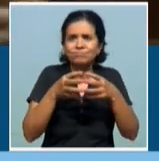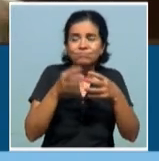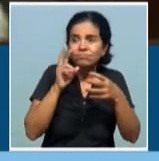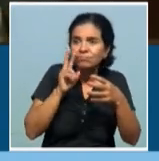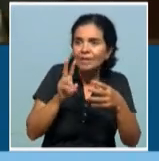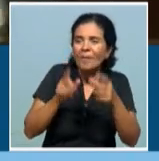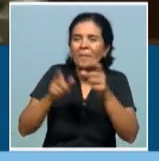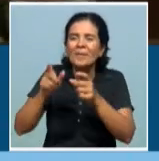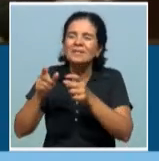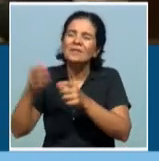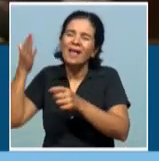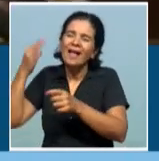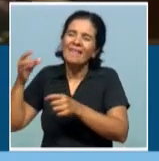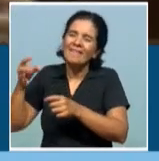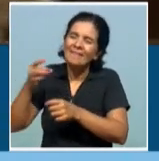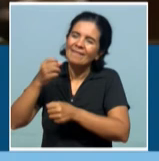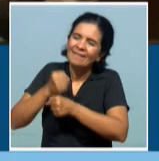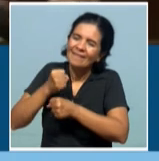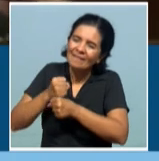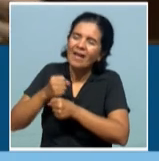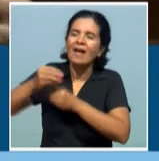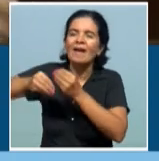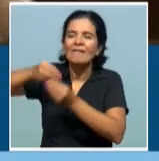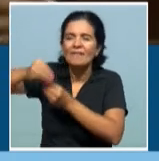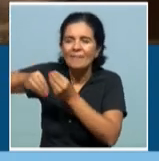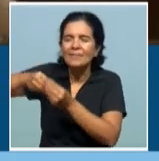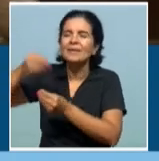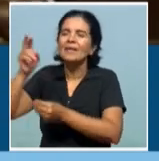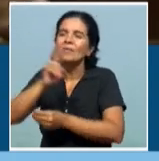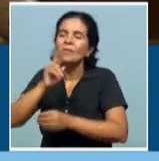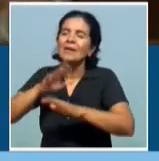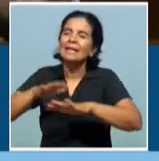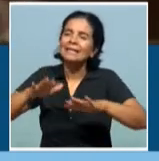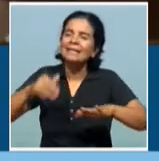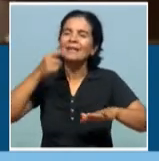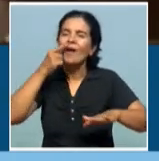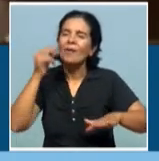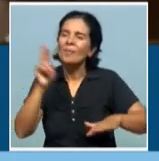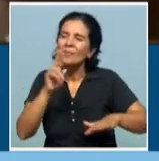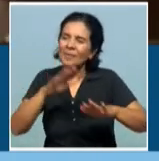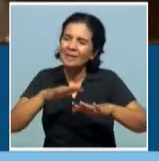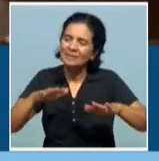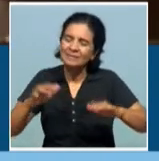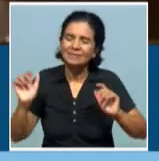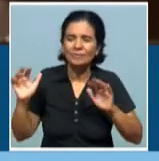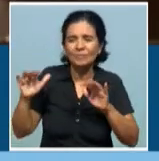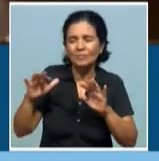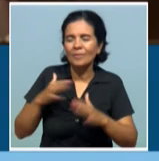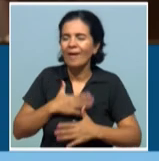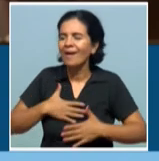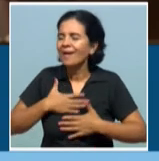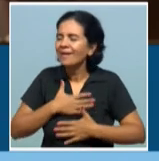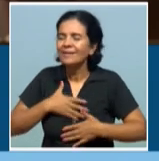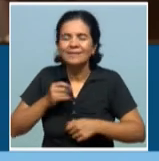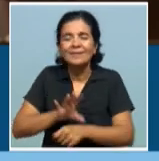de trabajadores ferroviarios, familias, mujeres, niñas, niños. Con una emoción